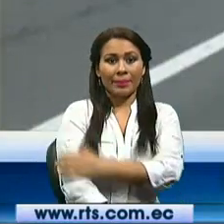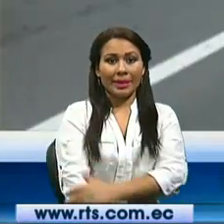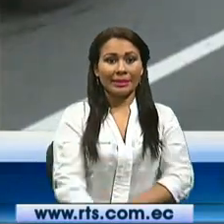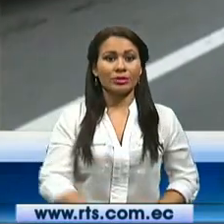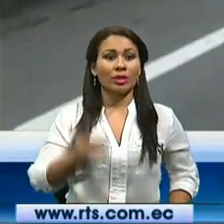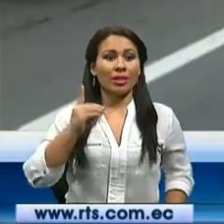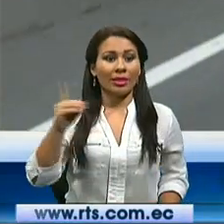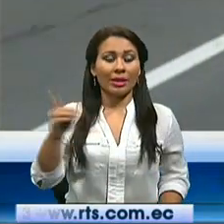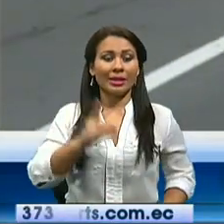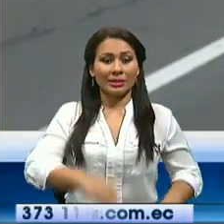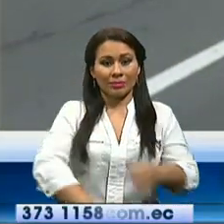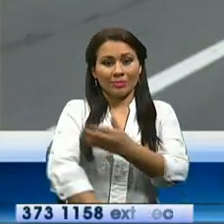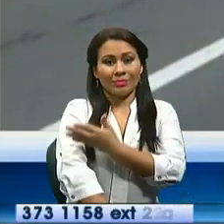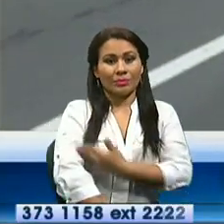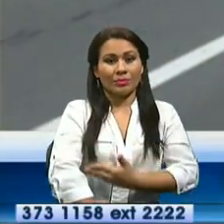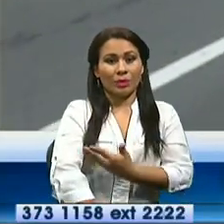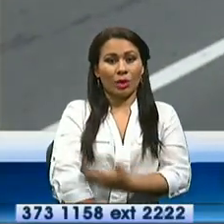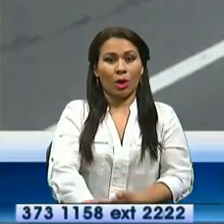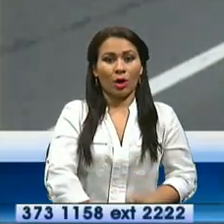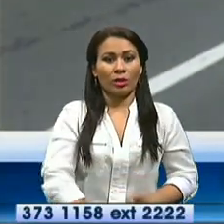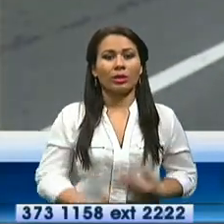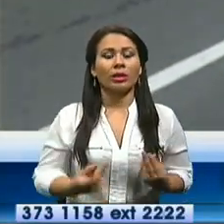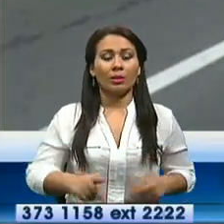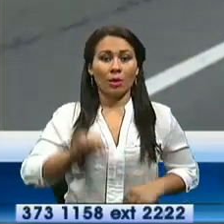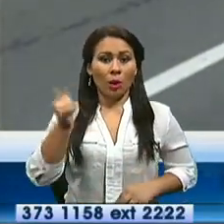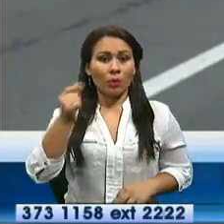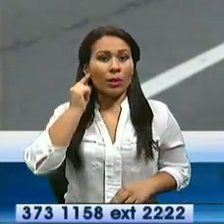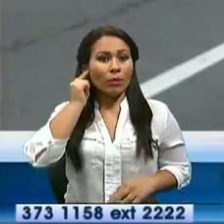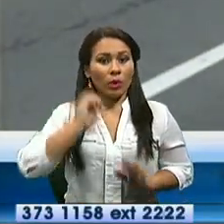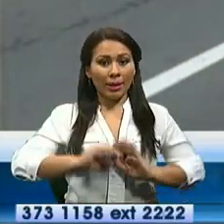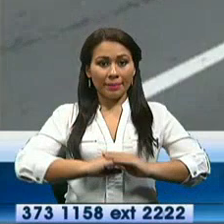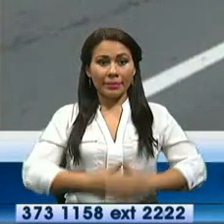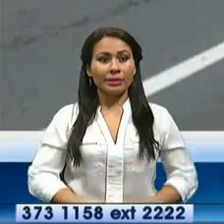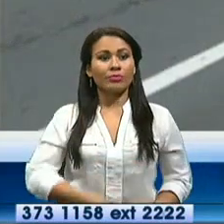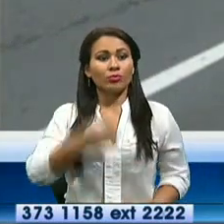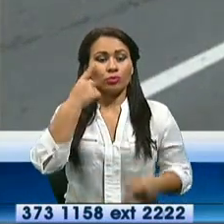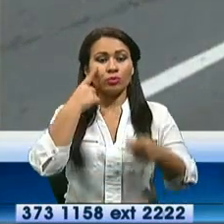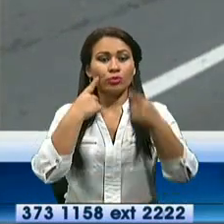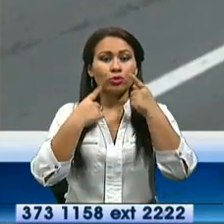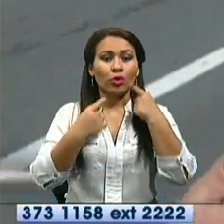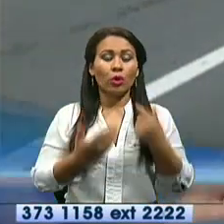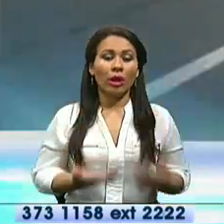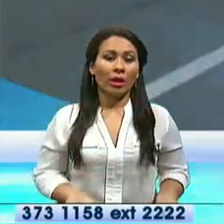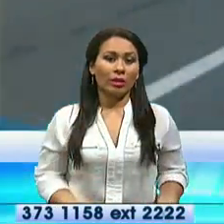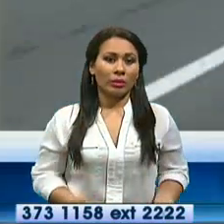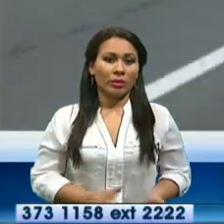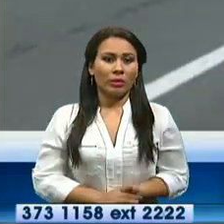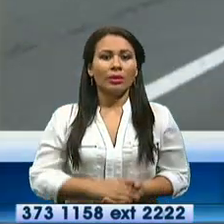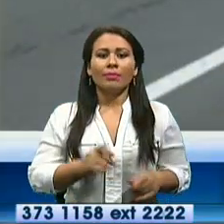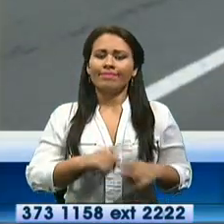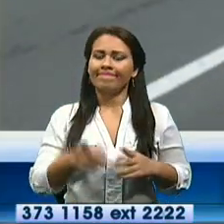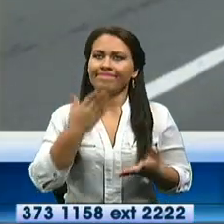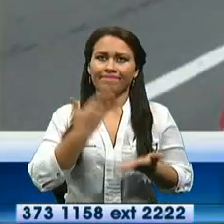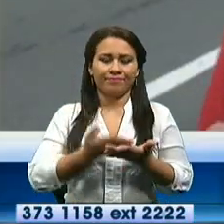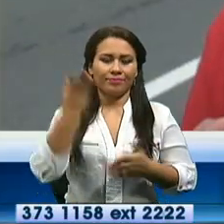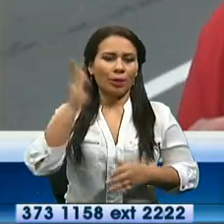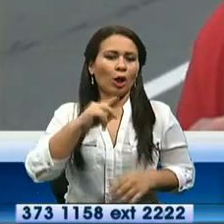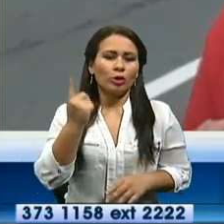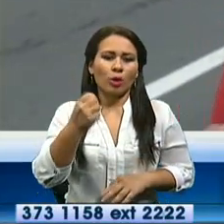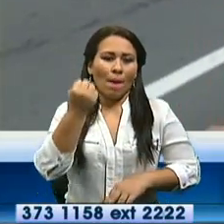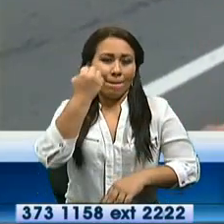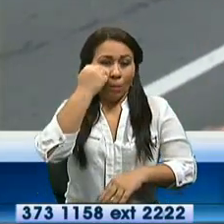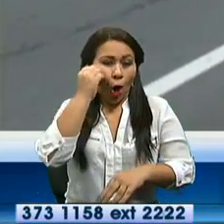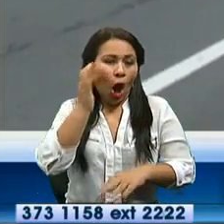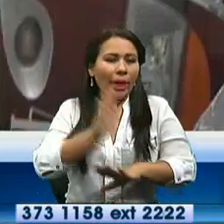estado de gestación, en la que estaba llorando porque por su estado, tal vez. Pero gracias a Dios solamente fueron golpes y